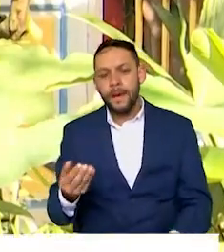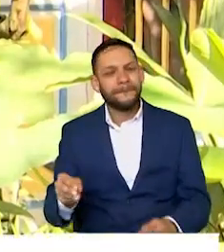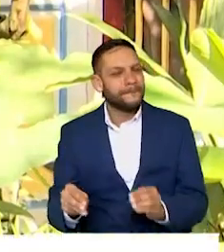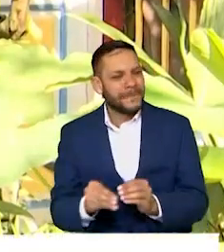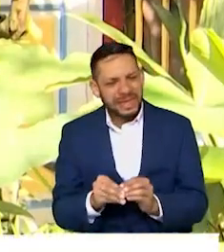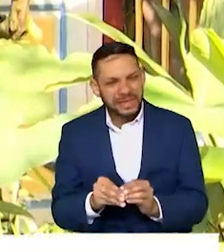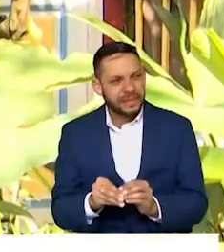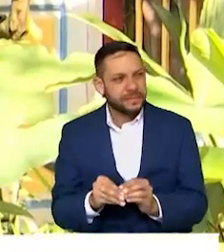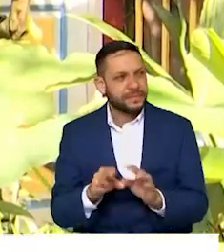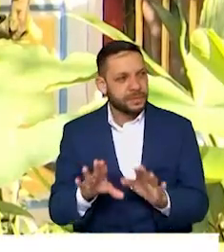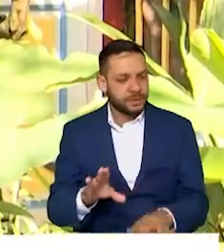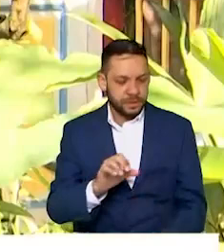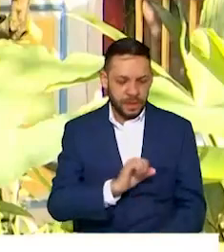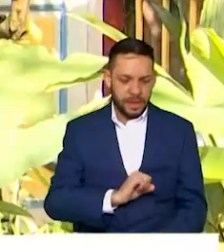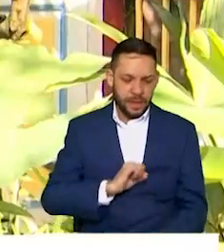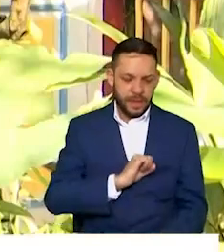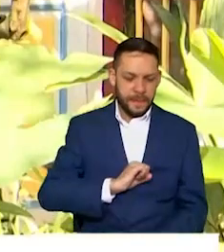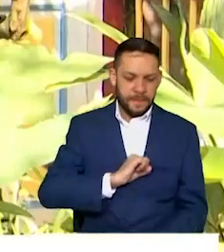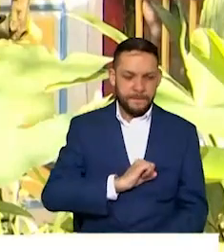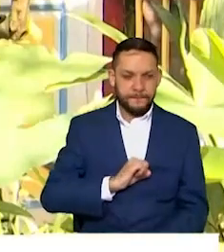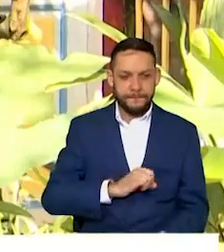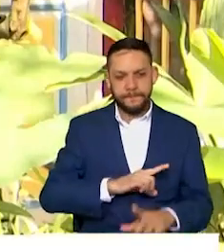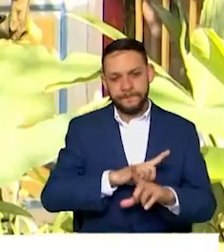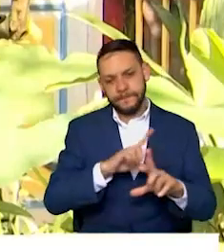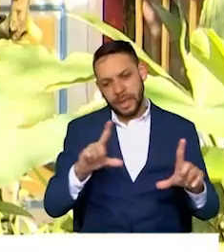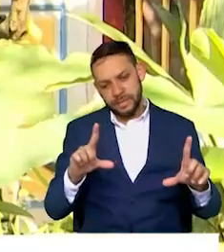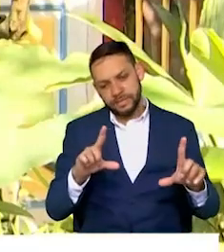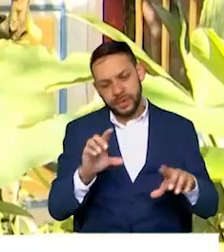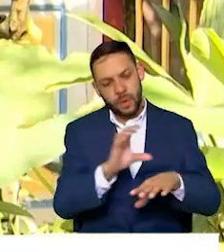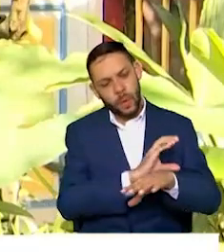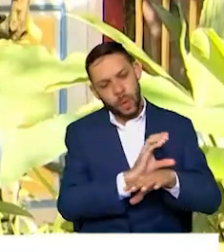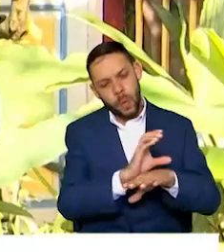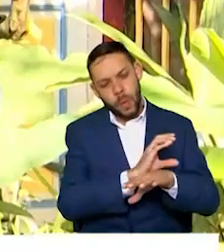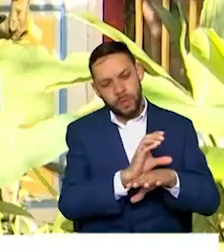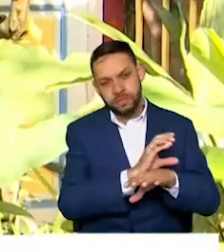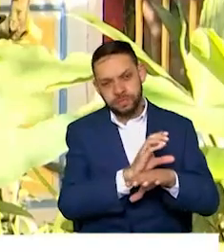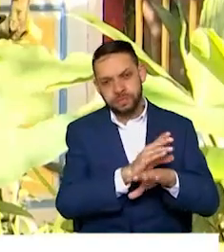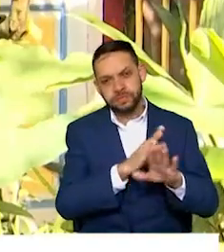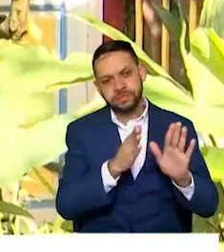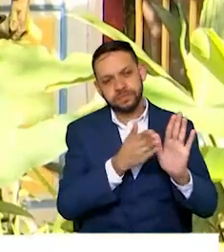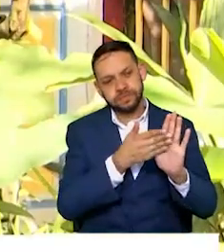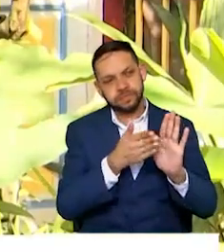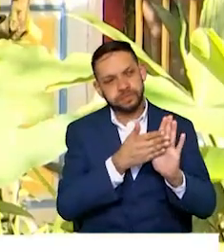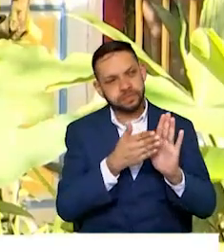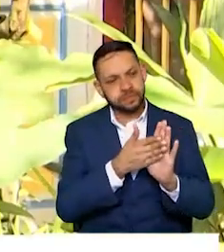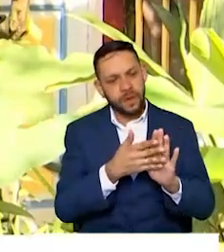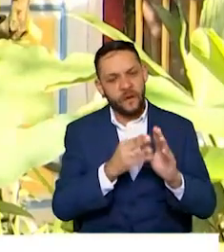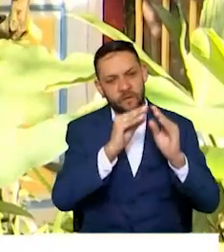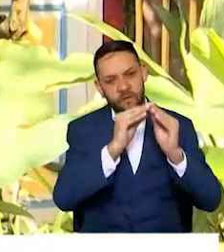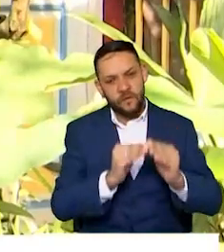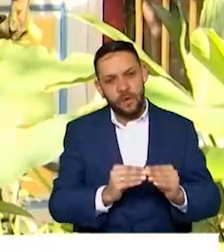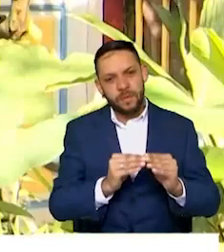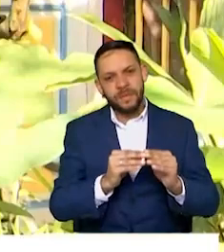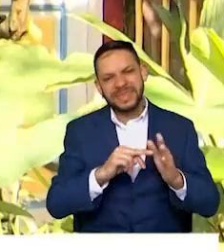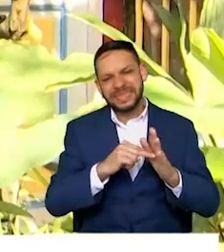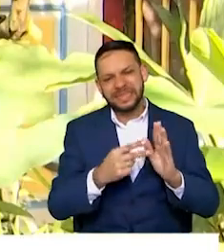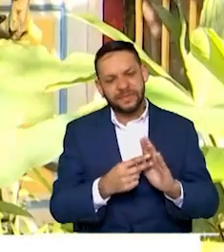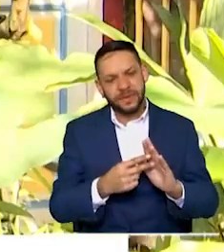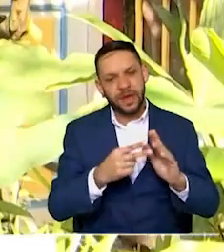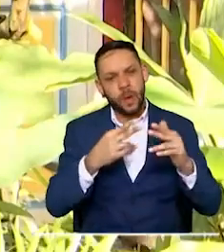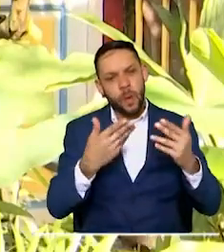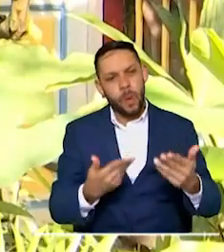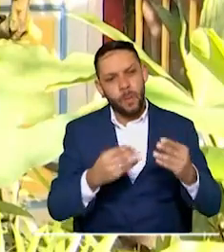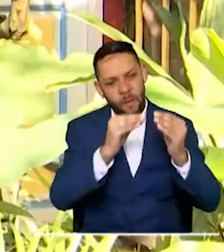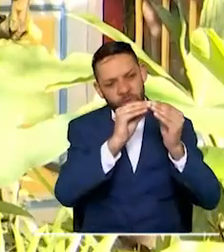exámenes imagenológicos que nos permiten ver, como él bien nos explicaba, la estructura como tal del